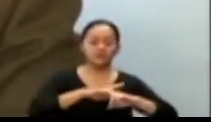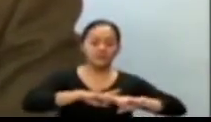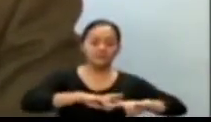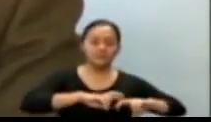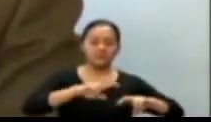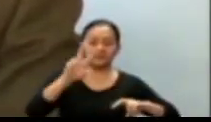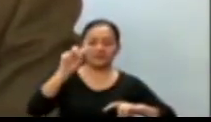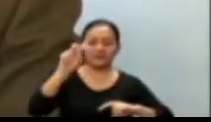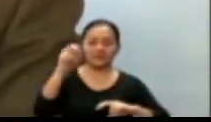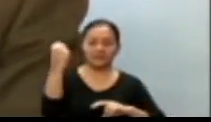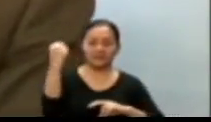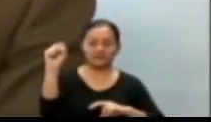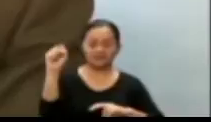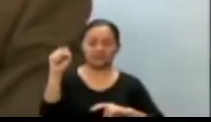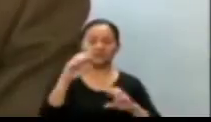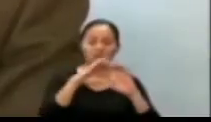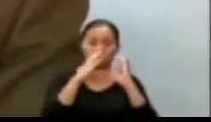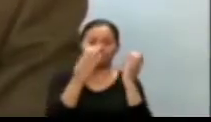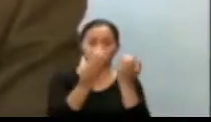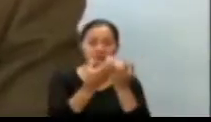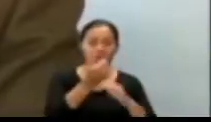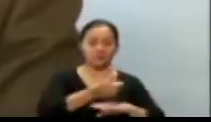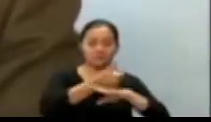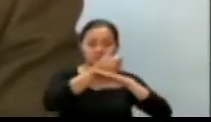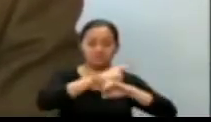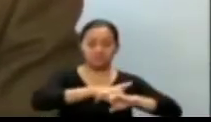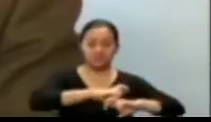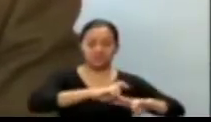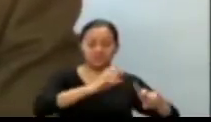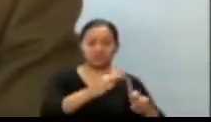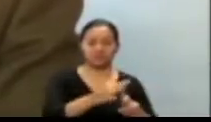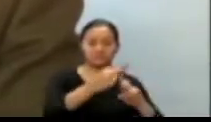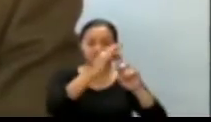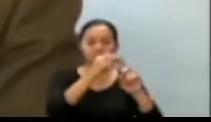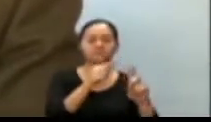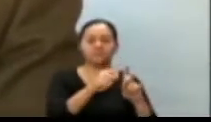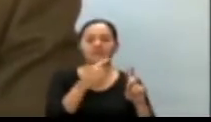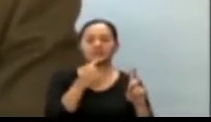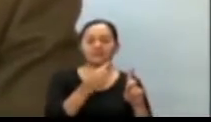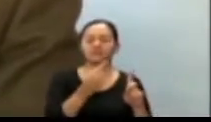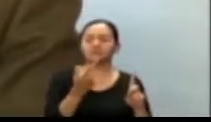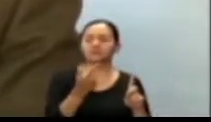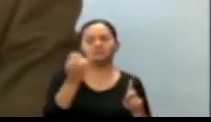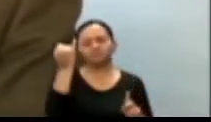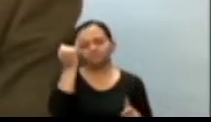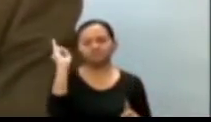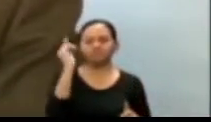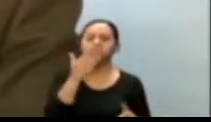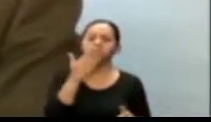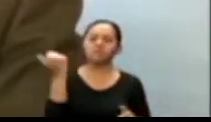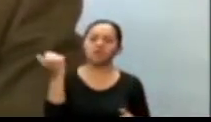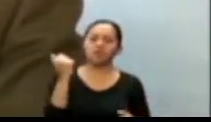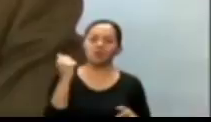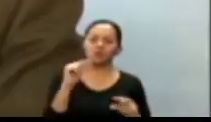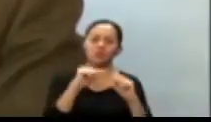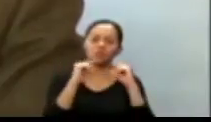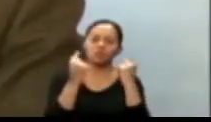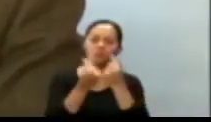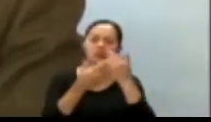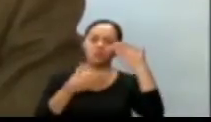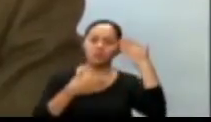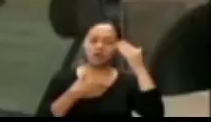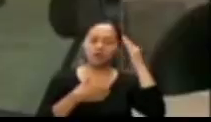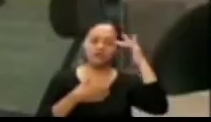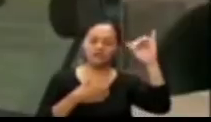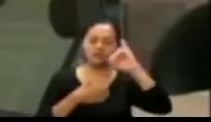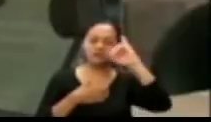fue establecida por el propio compañero presidente de la República, y los sentidos de esta de este proceso de investigación